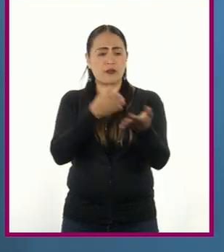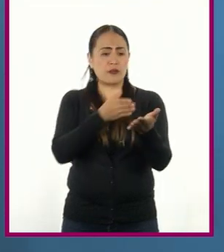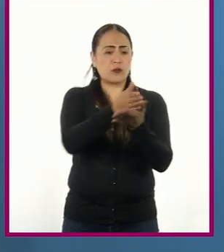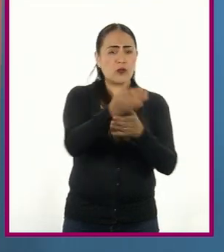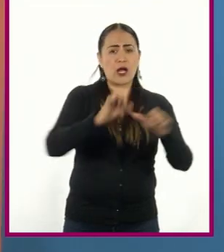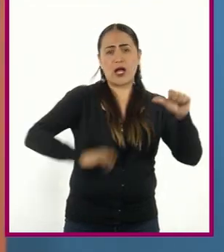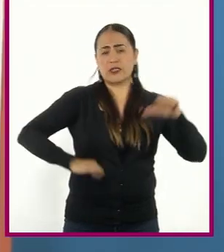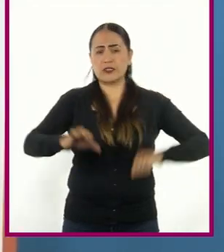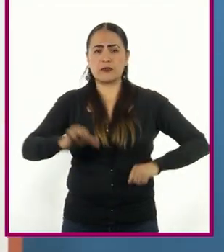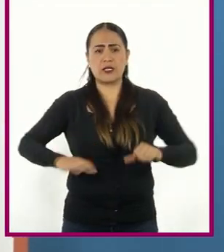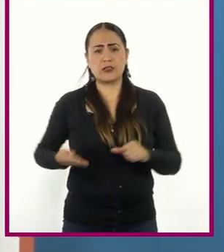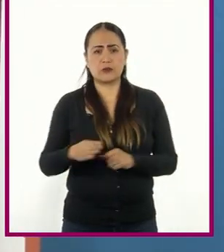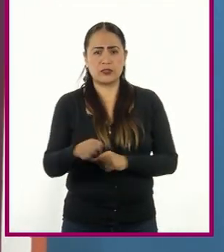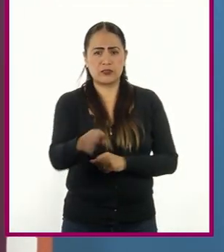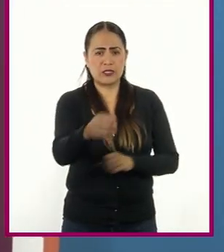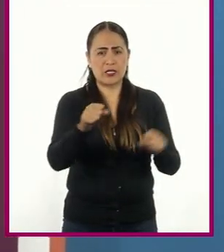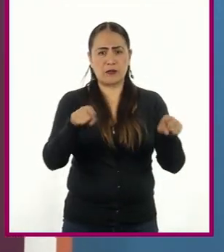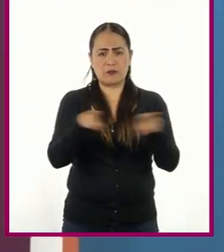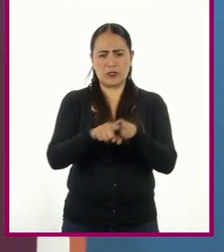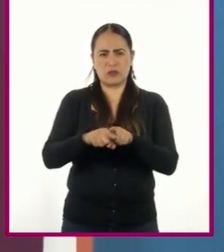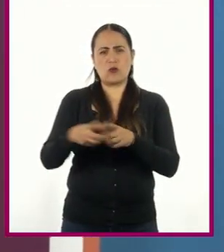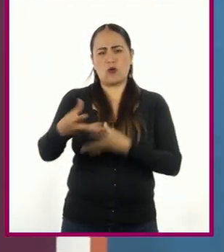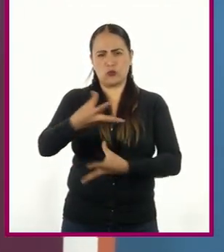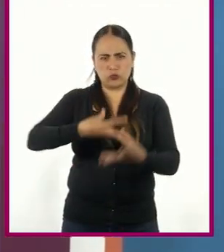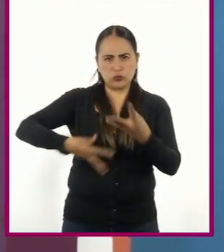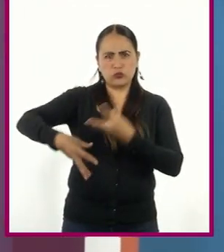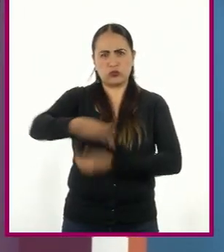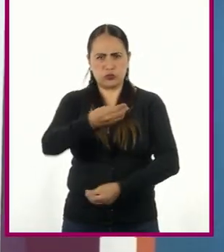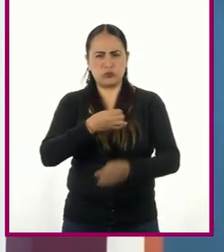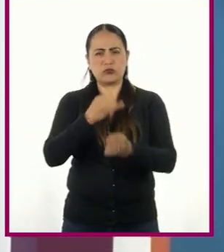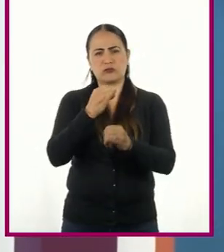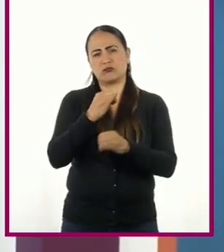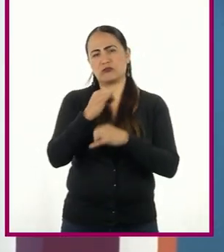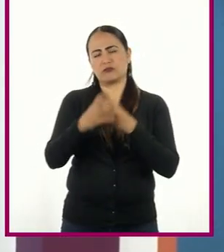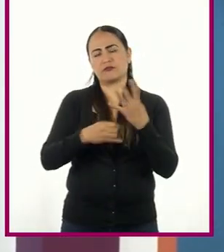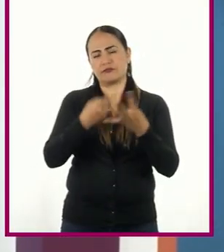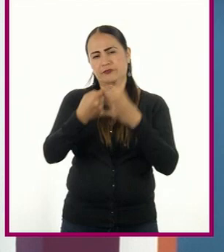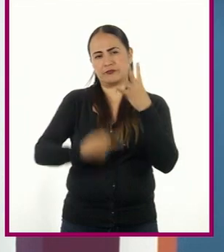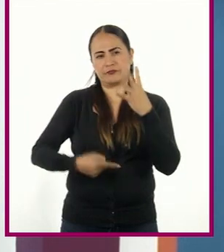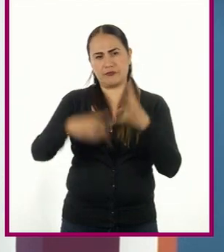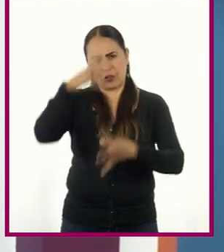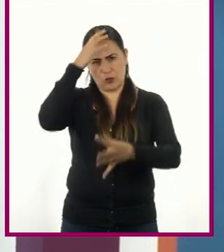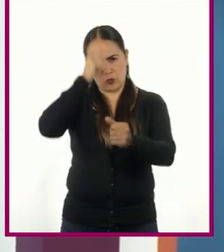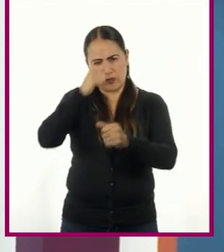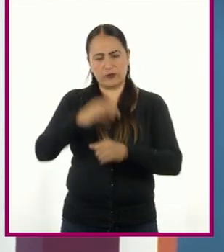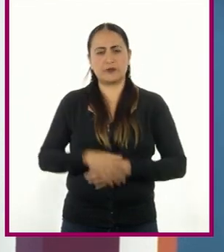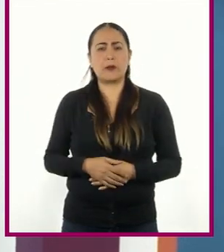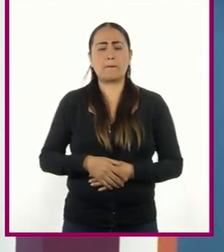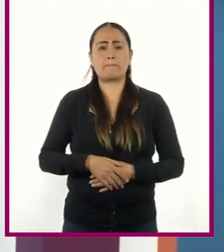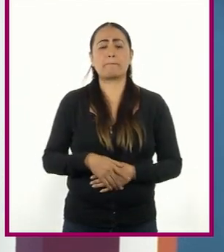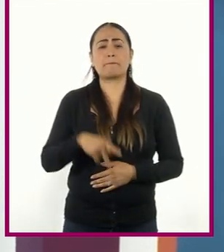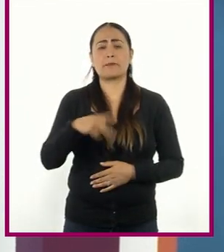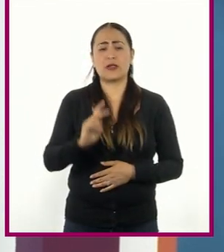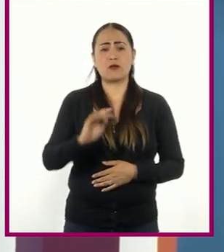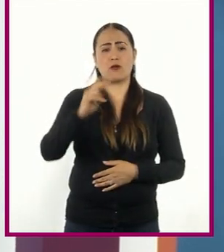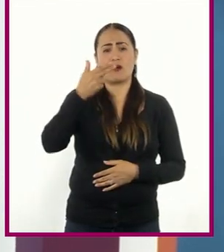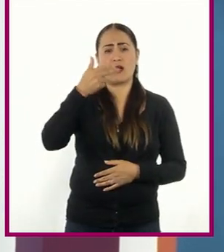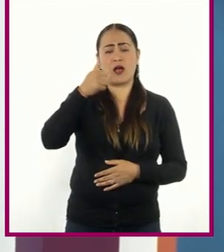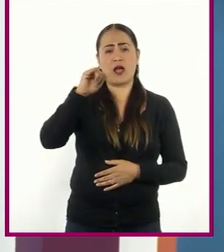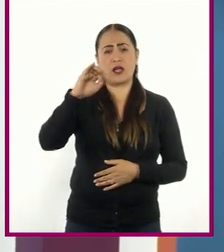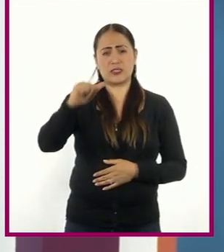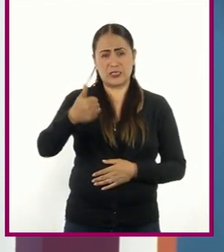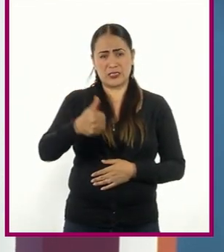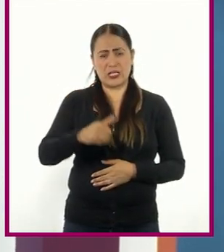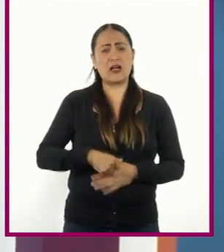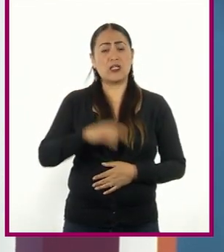actividades pesqueras y los intercambios comerciales marítimos. Sin embargo, el Tribunal Internacional de La Haya declaró que Chile no tiene